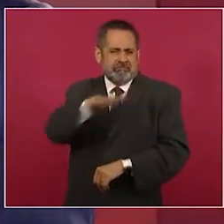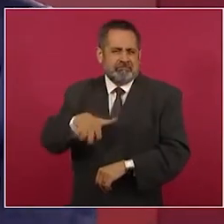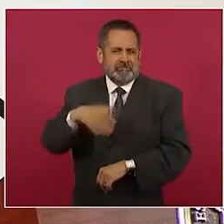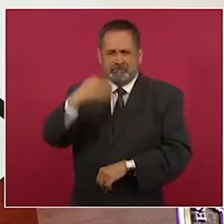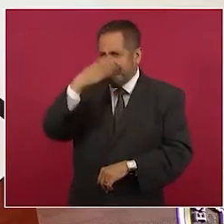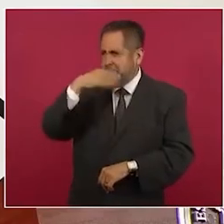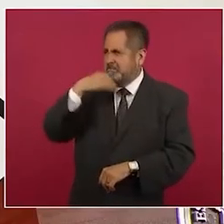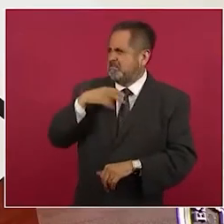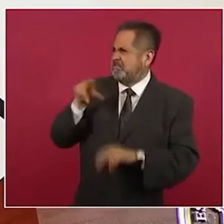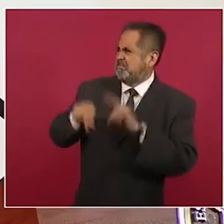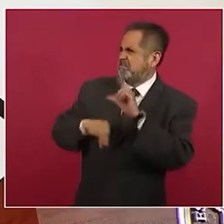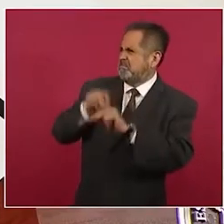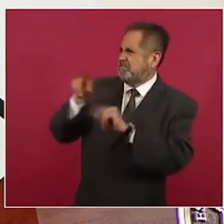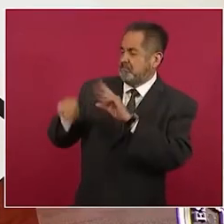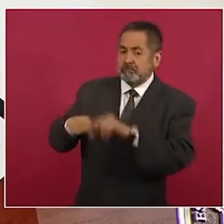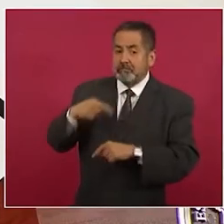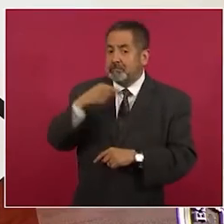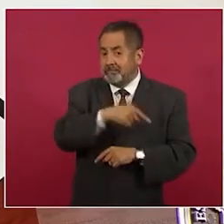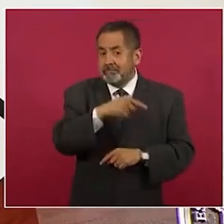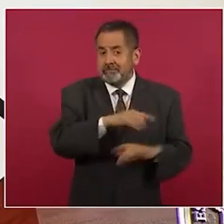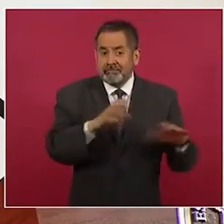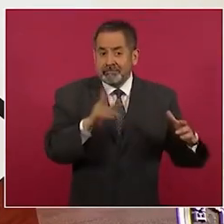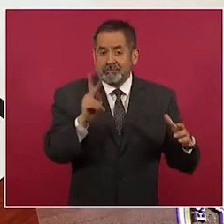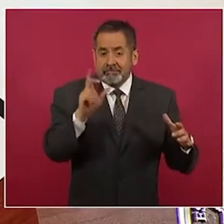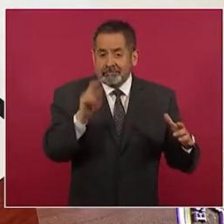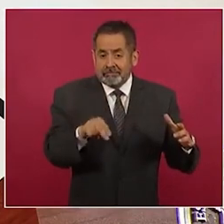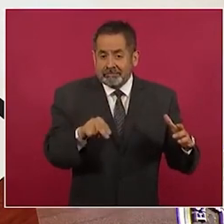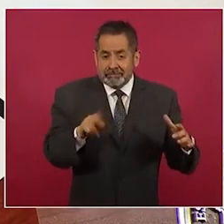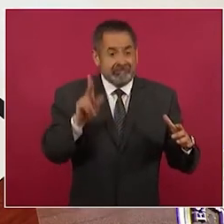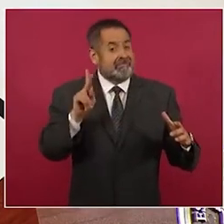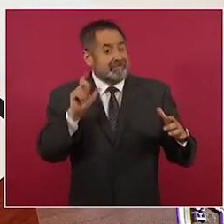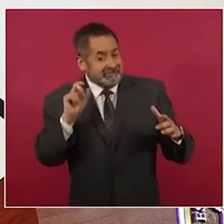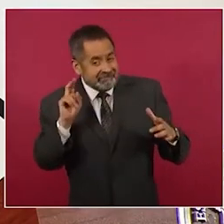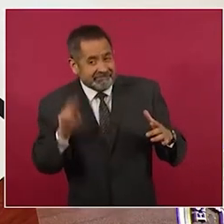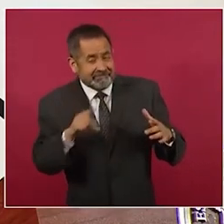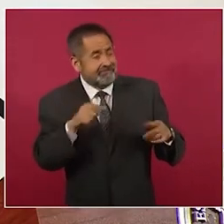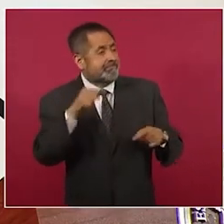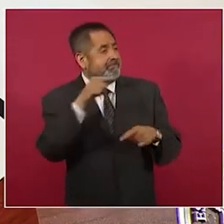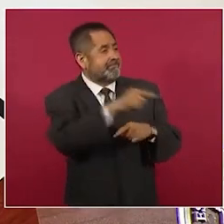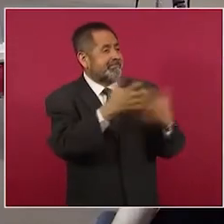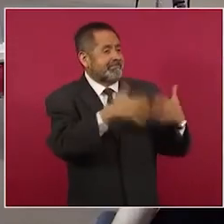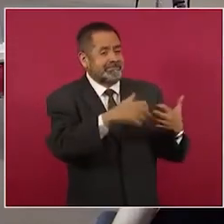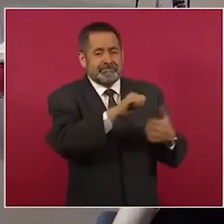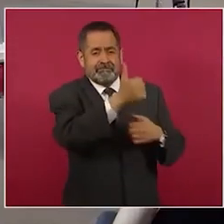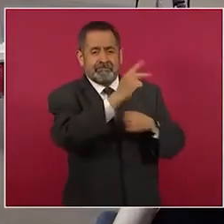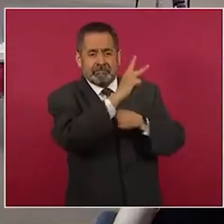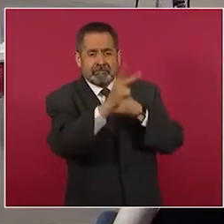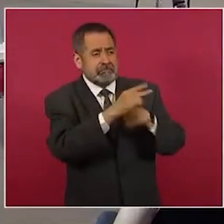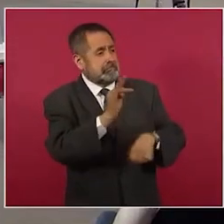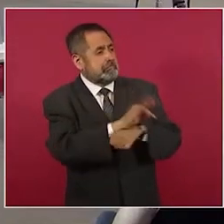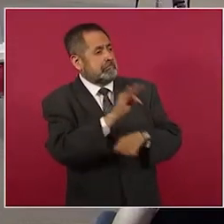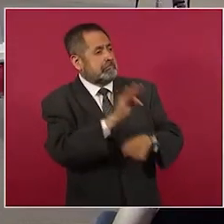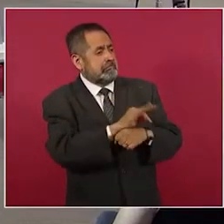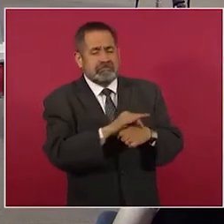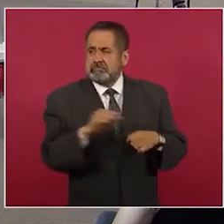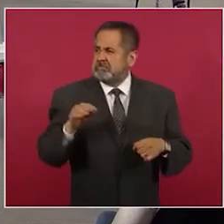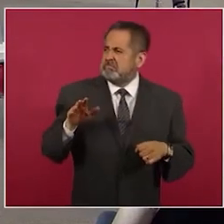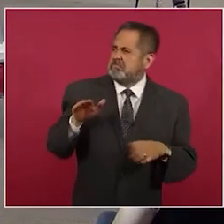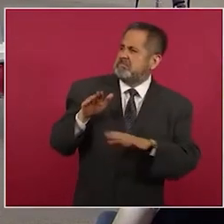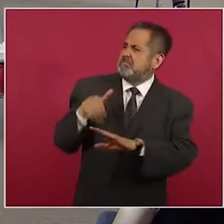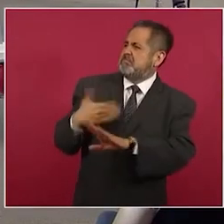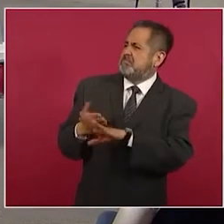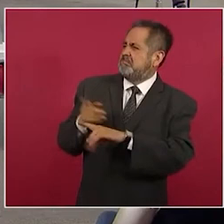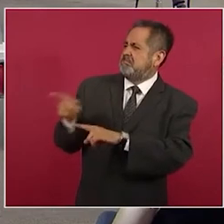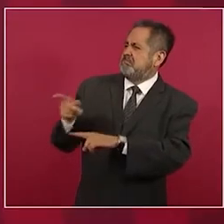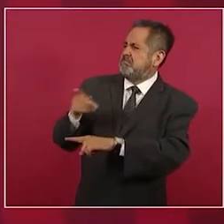para defender a las empresas petroleras extranjeras. Bueno, eso,